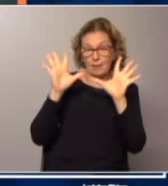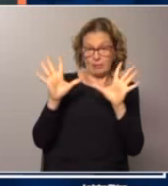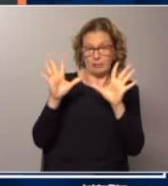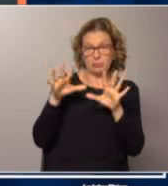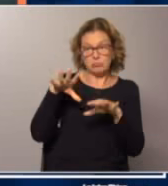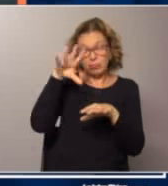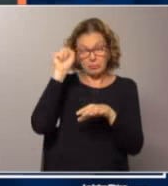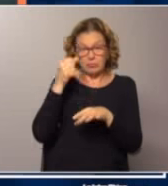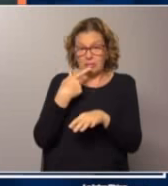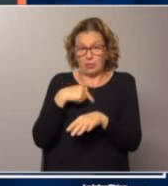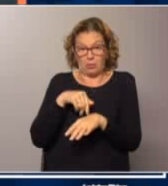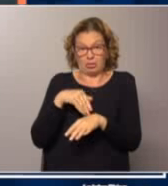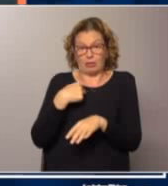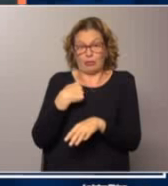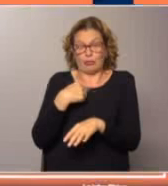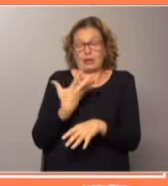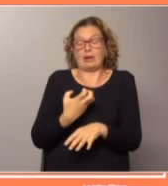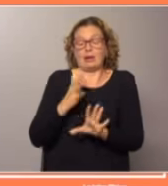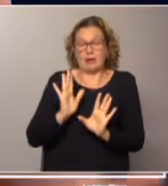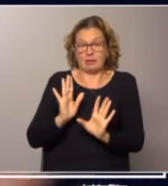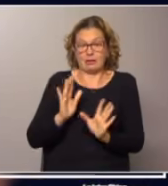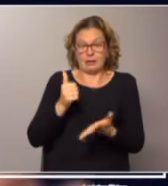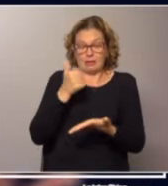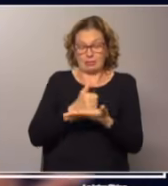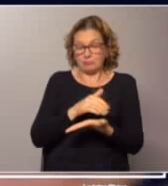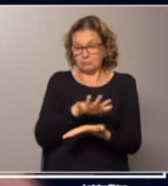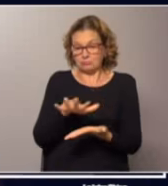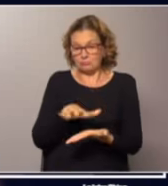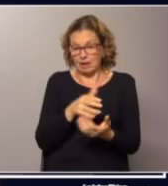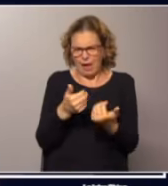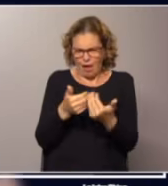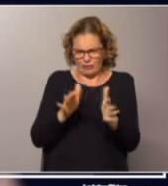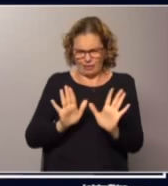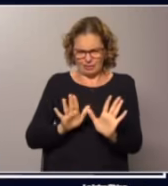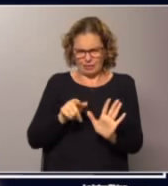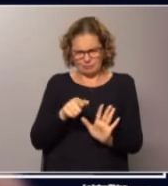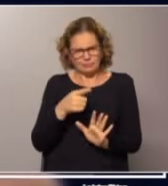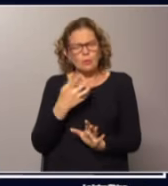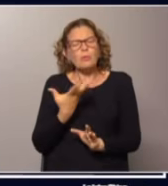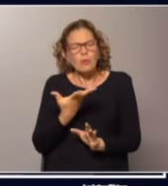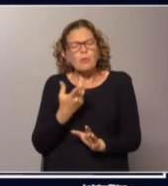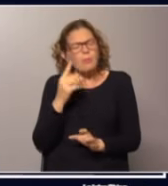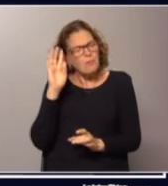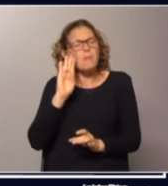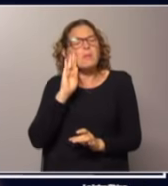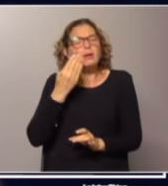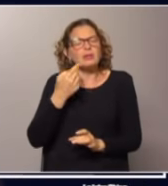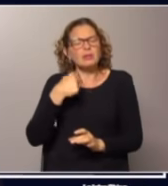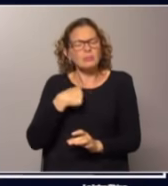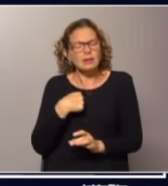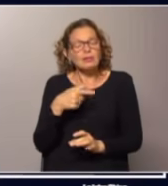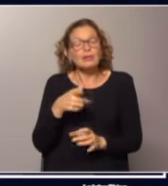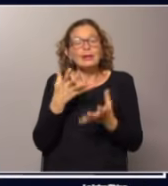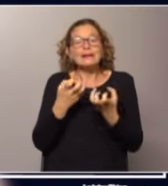interpretación que vos quieras entonces al estar la realidad abierta a que la intérprete es como quieras esto